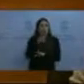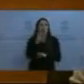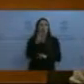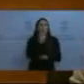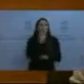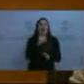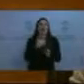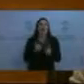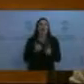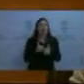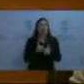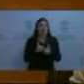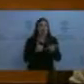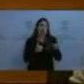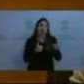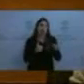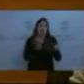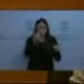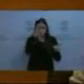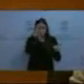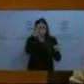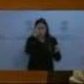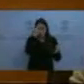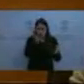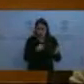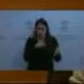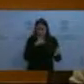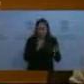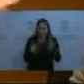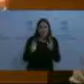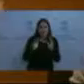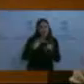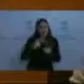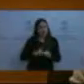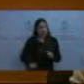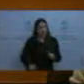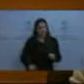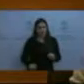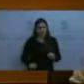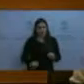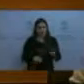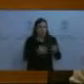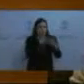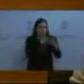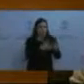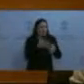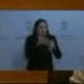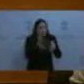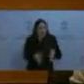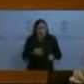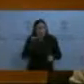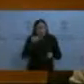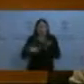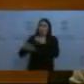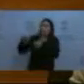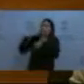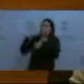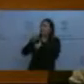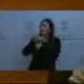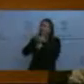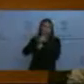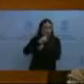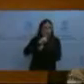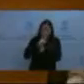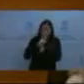consejera, apúnteselo y no lo olvide. Los tiempos han cambiado. No puede estar permanentemente mirando al retrovisor. Vuelva a hacer de